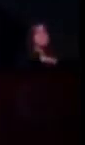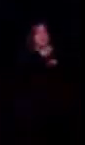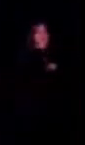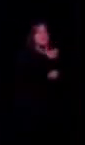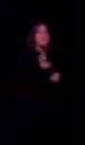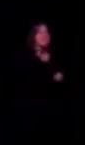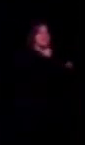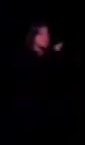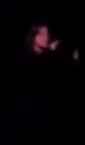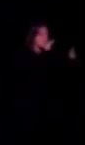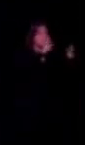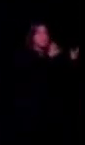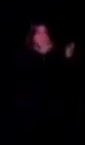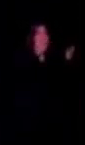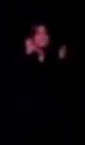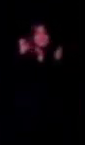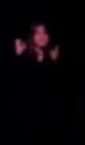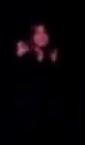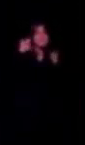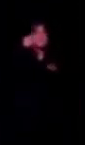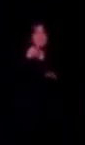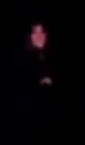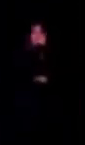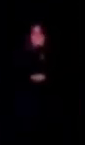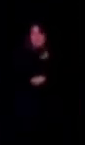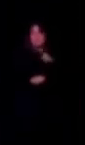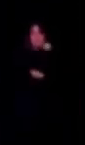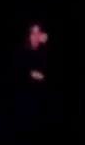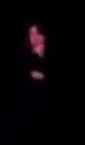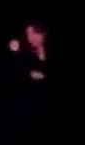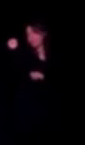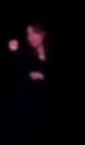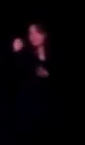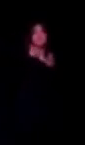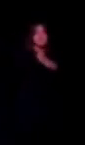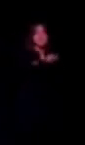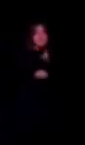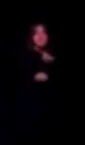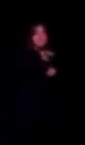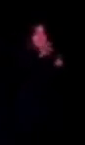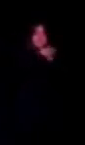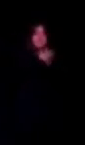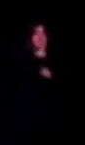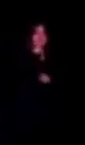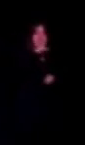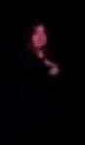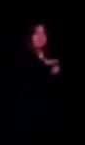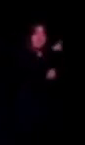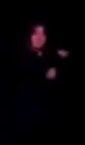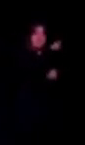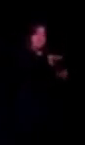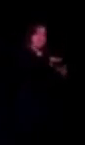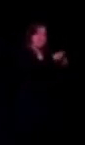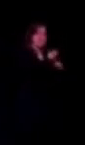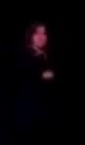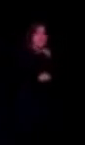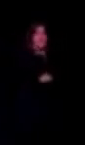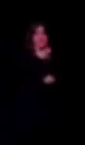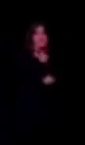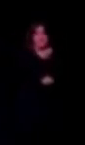estaríamos orientados hacia una situación difícil para las personas. A mí me gusta mucho esta